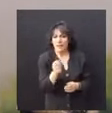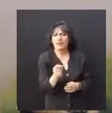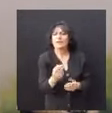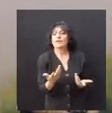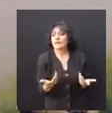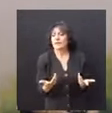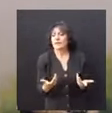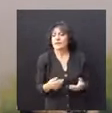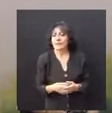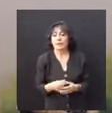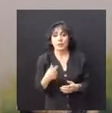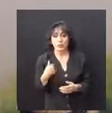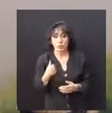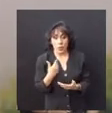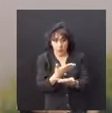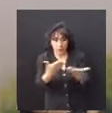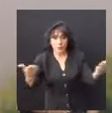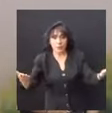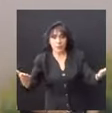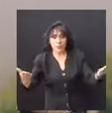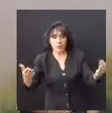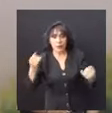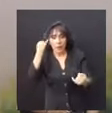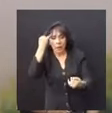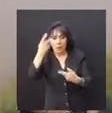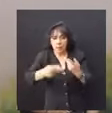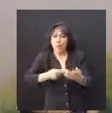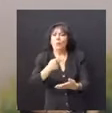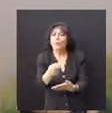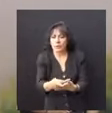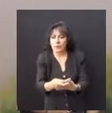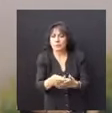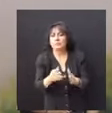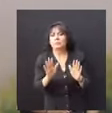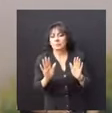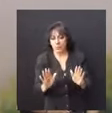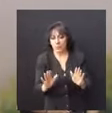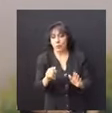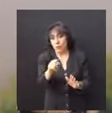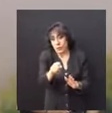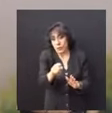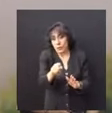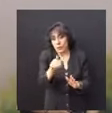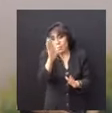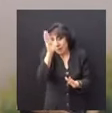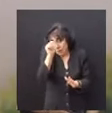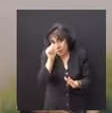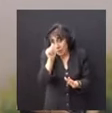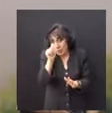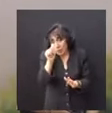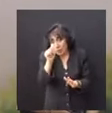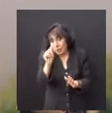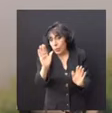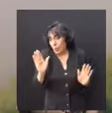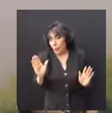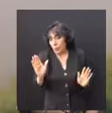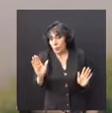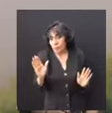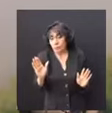Aquí les voy a proponer algunos programas. Ustedes me van a decir si están de acuerdo o